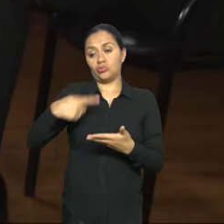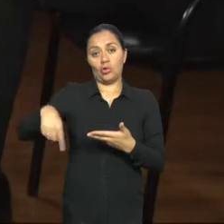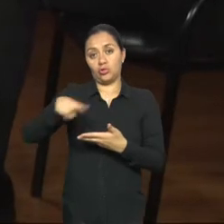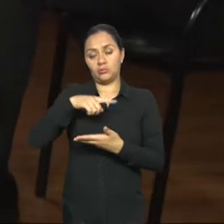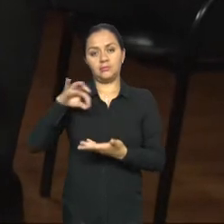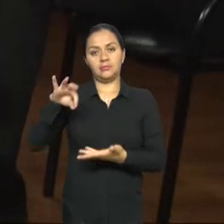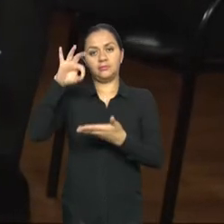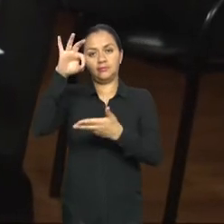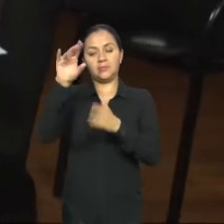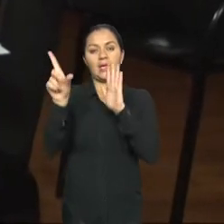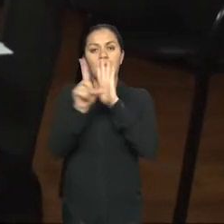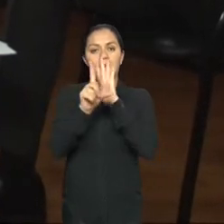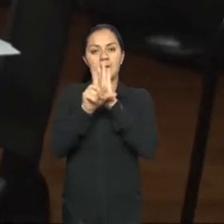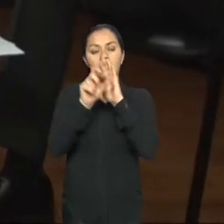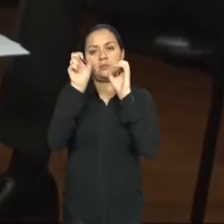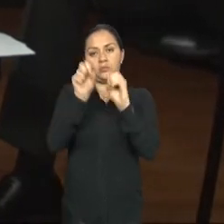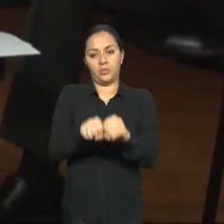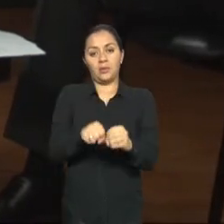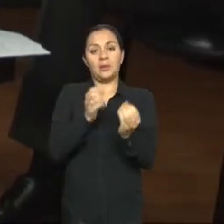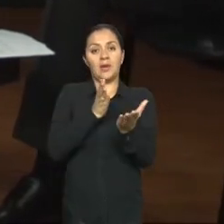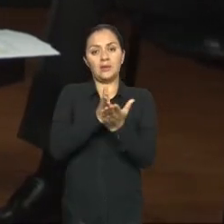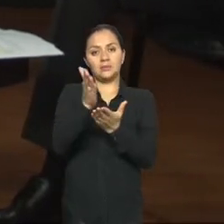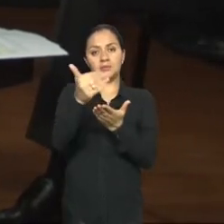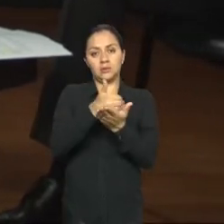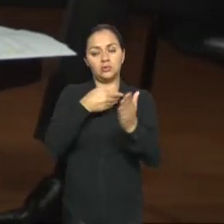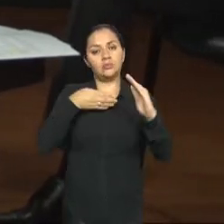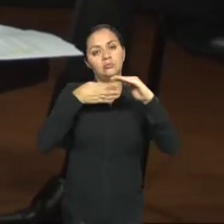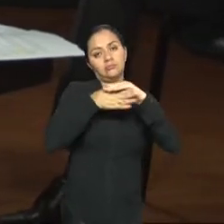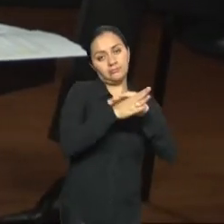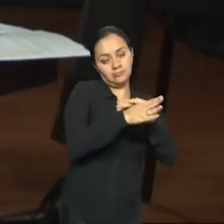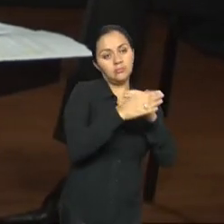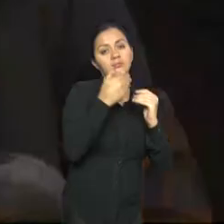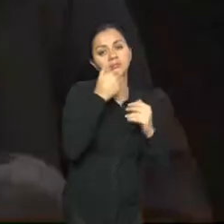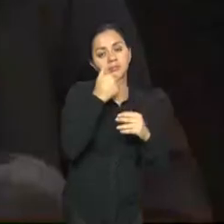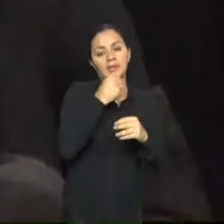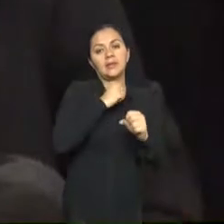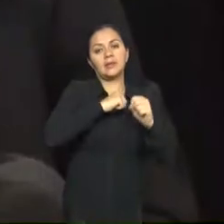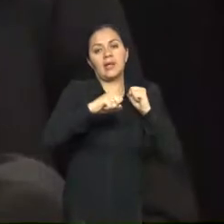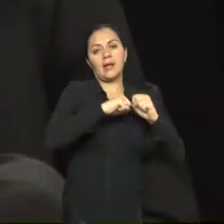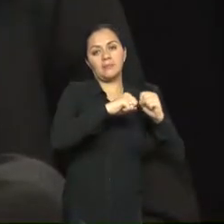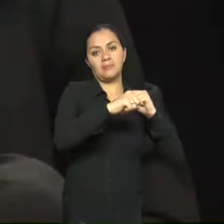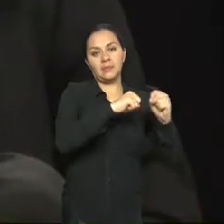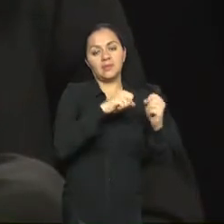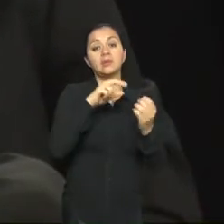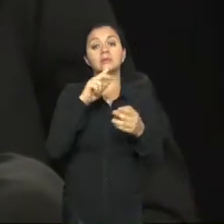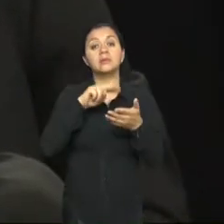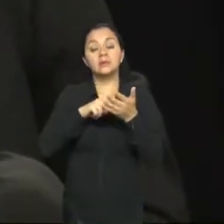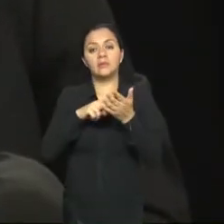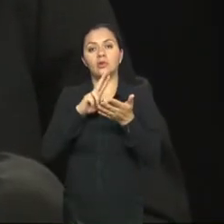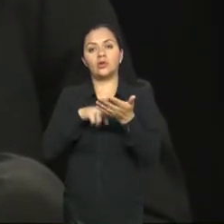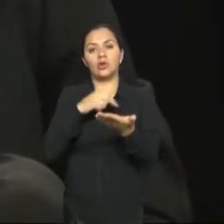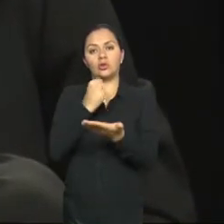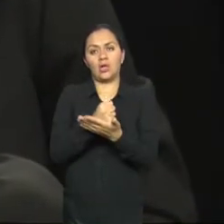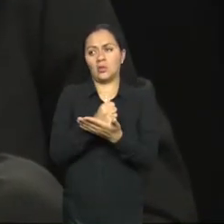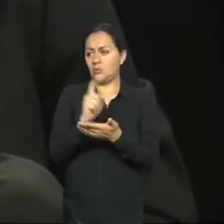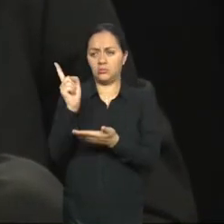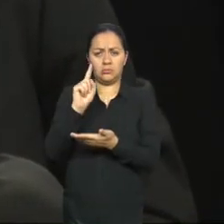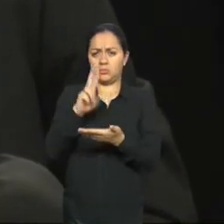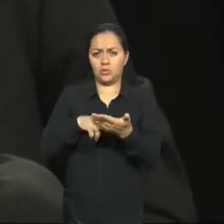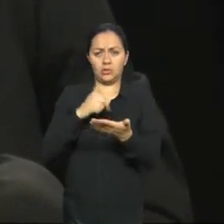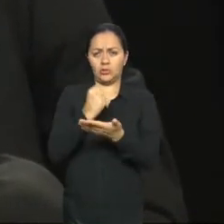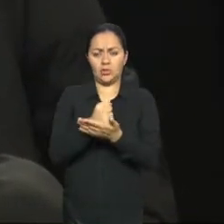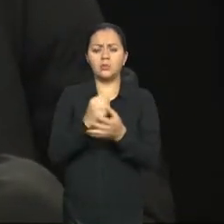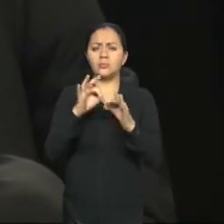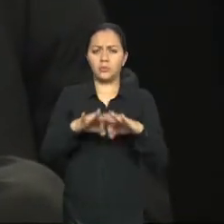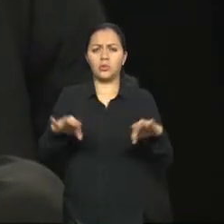la persona que debo acceder a través del trámite, si es que lo hago físicamente. ¿Es la notarización? No, no. Importante